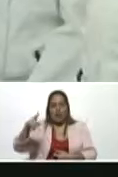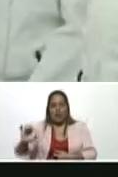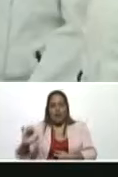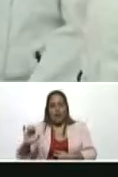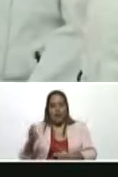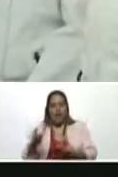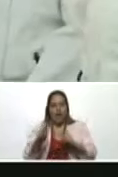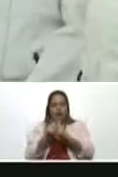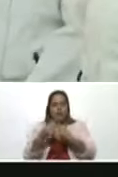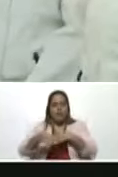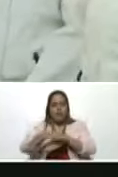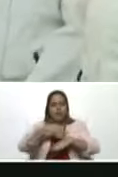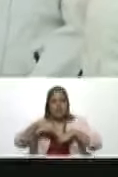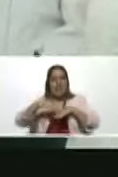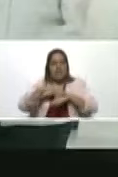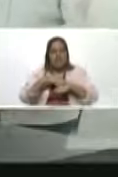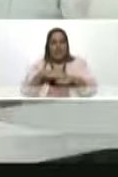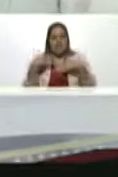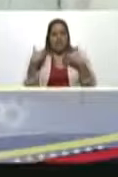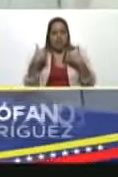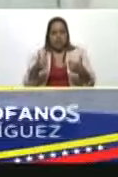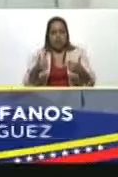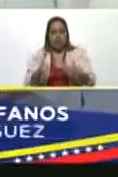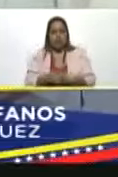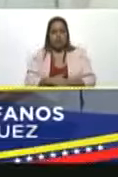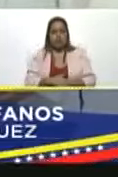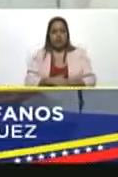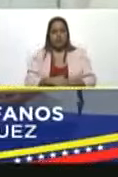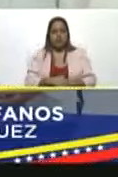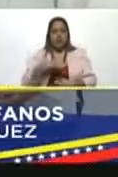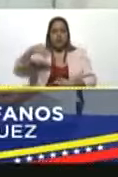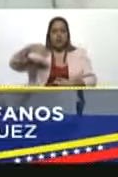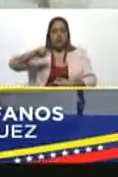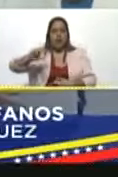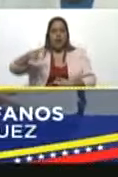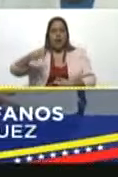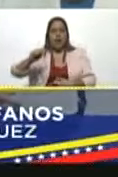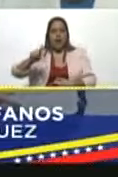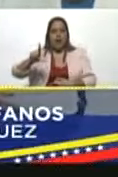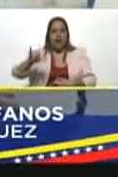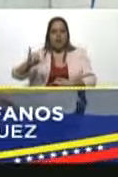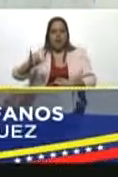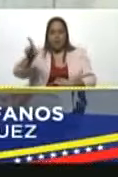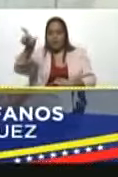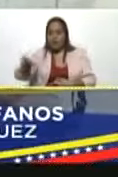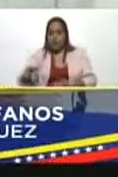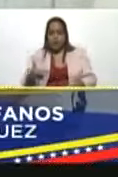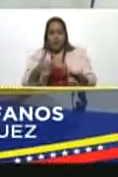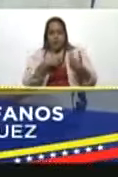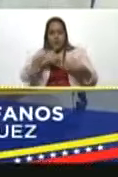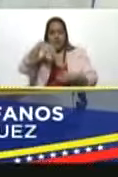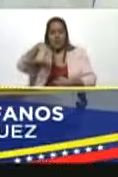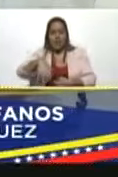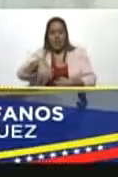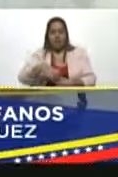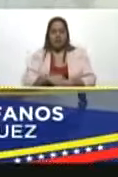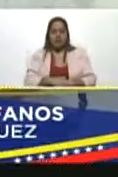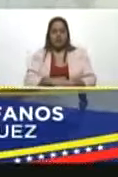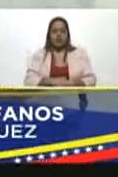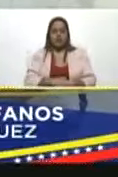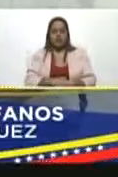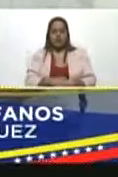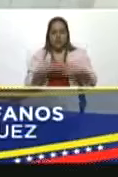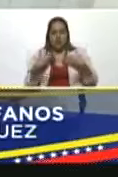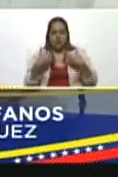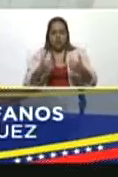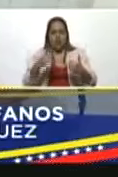compañía de nuestra ministra del Poder Popular para la Salud, Magaly Gutiérrez, nuestra Autoridad Única de Salud en el Estado, la licenciada Estela Jácome, y